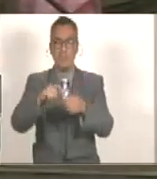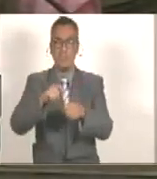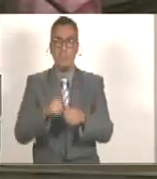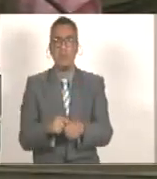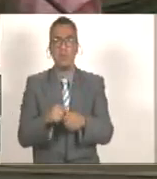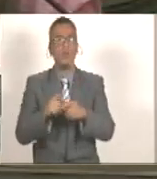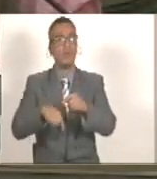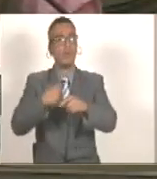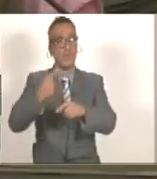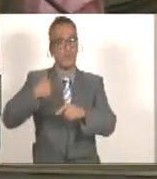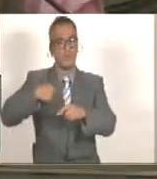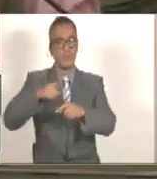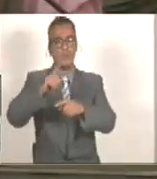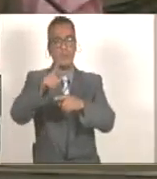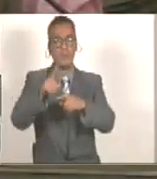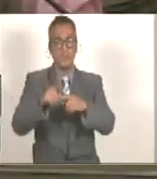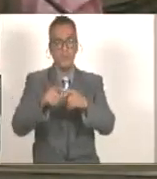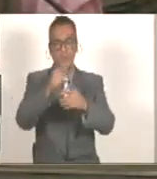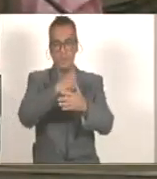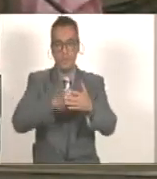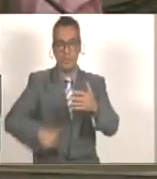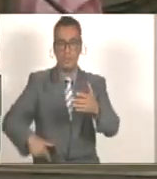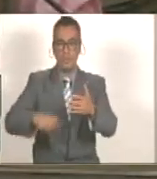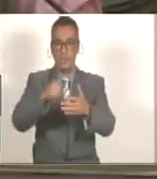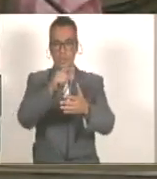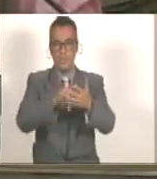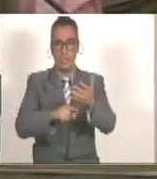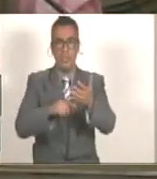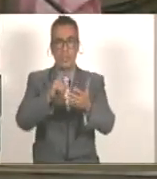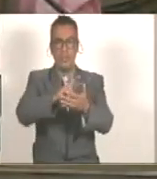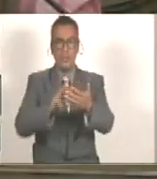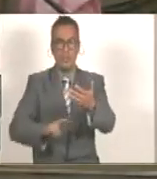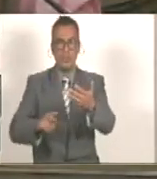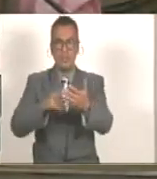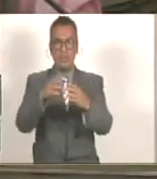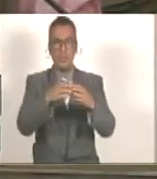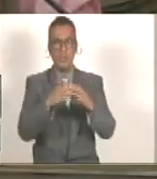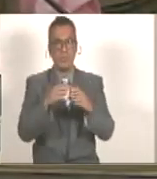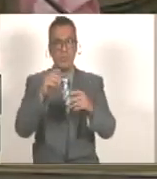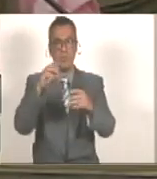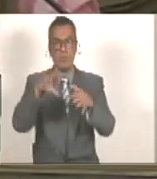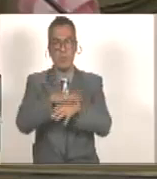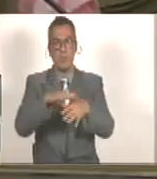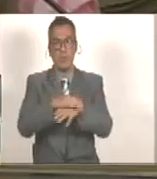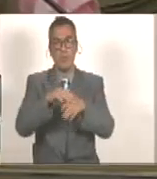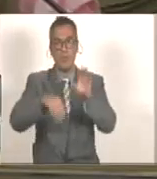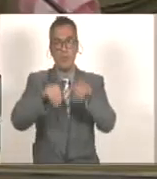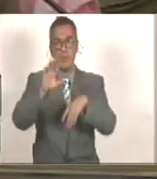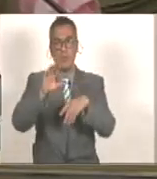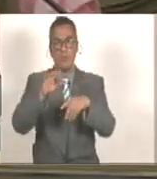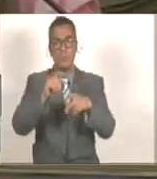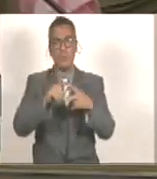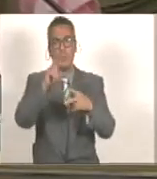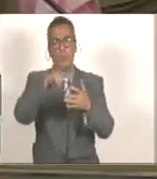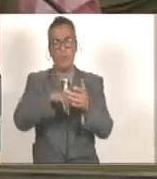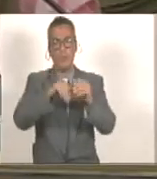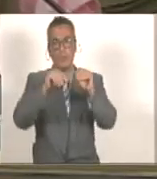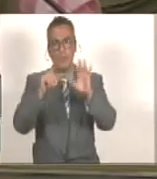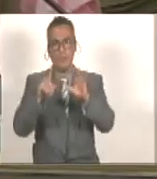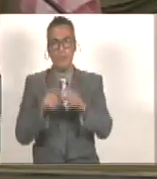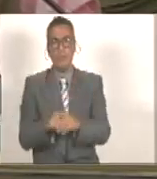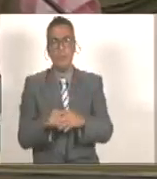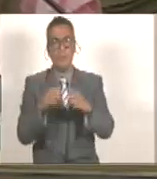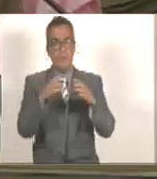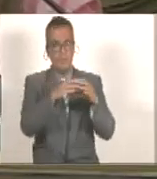Acto seguido, el presidente ordenó dar lectura a las actas de la sesión ordinaria del día martes 15 de agosto de 2023 y